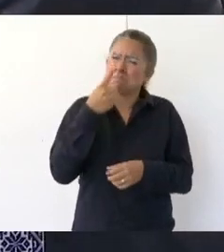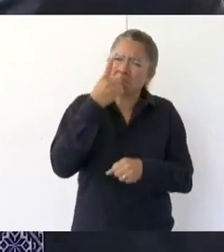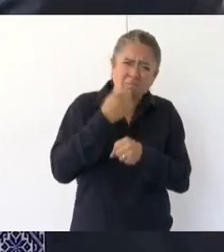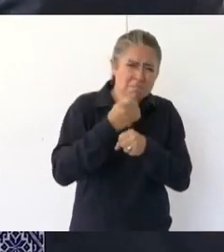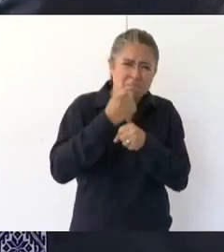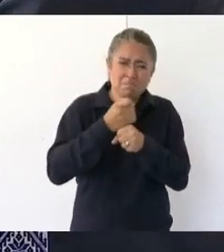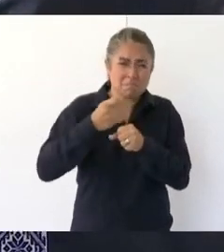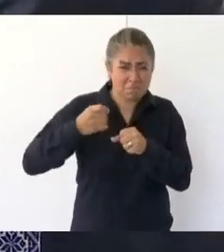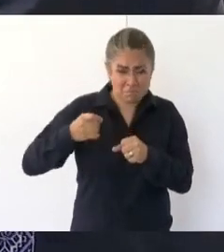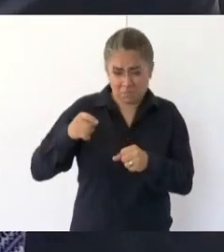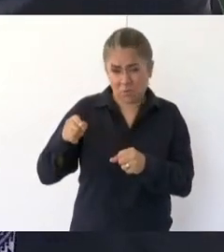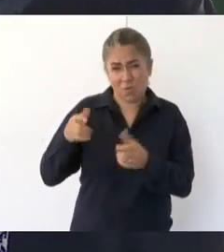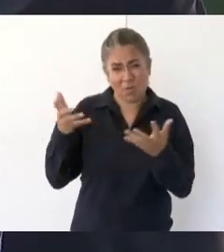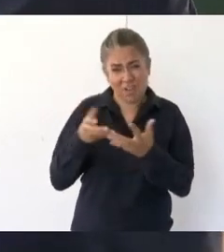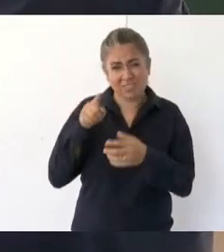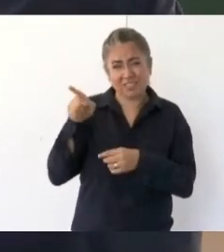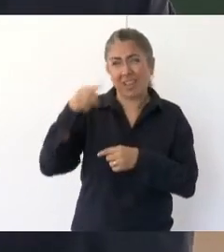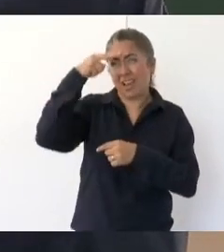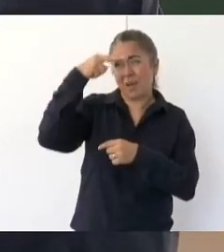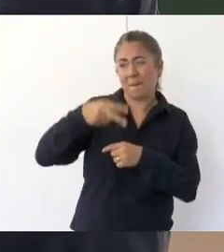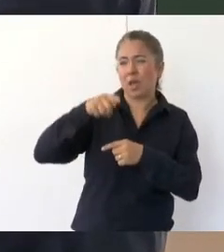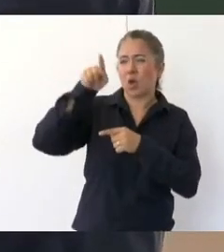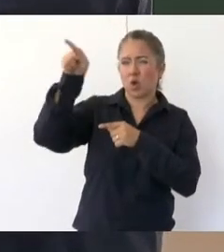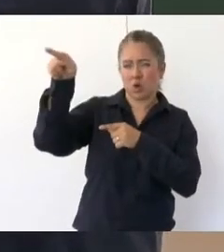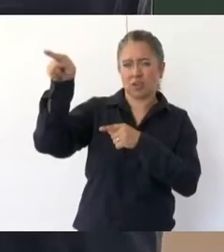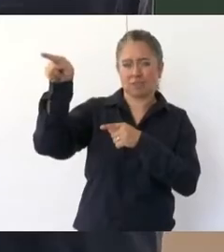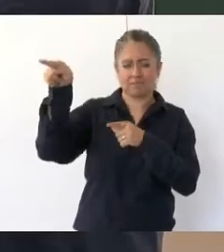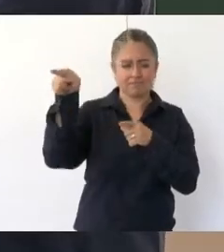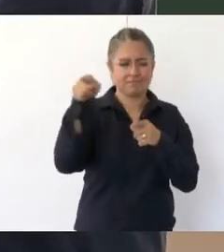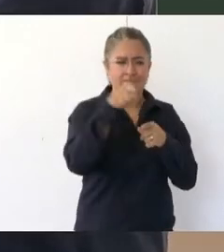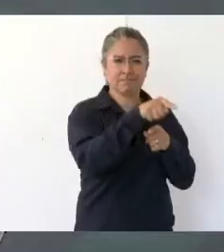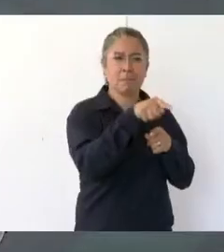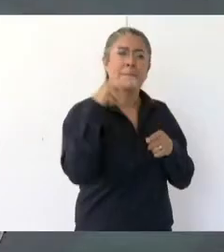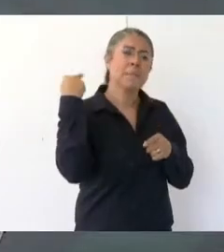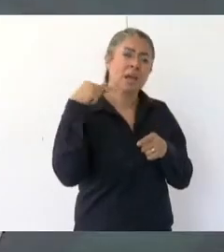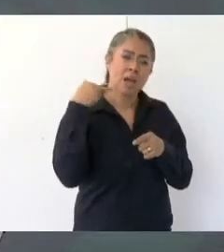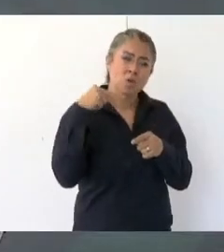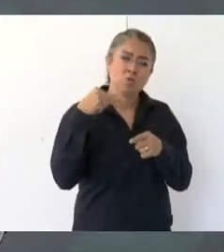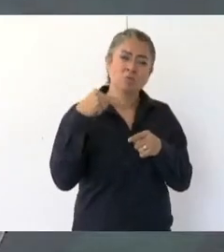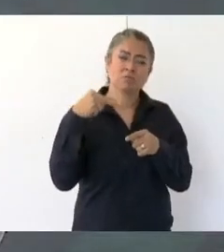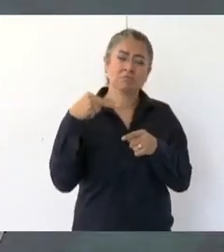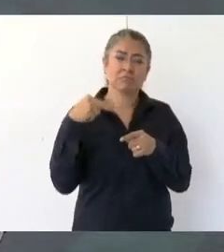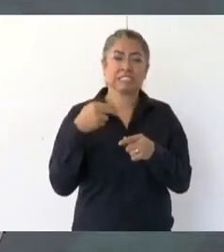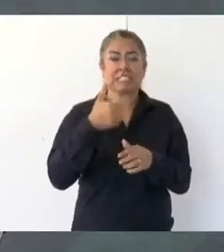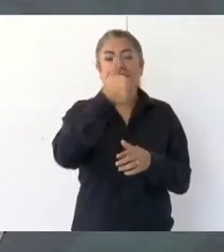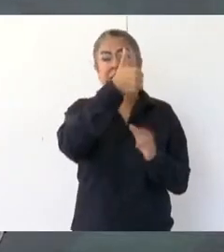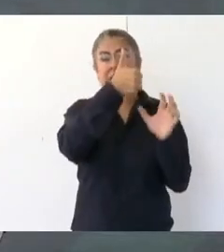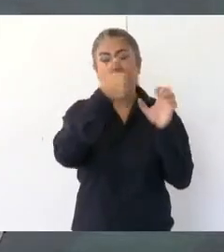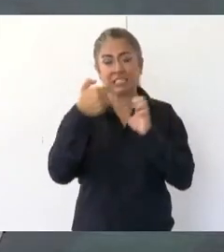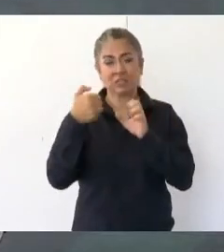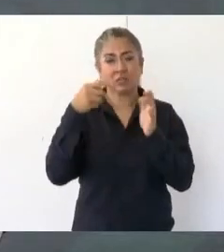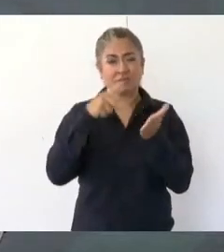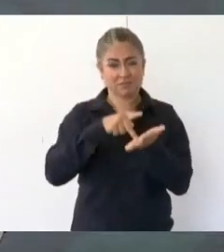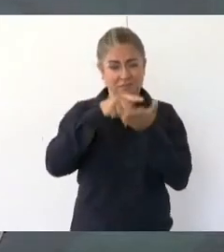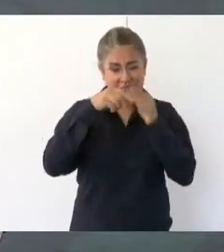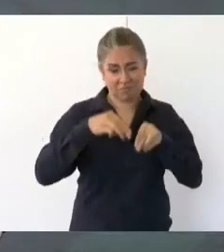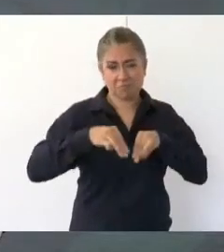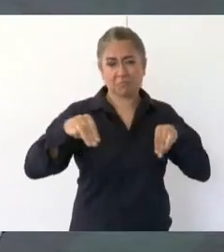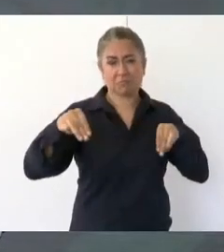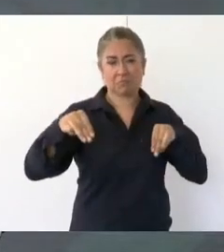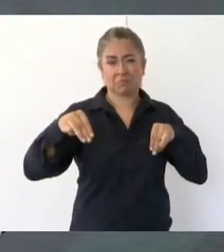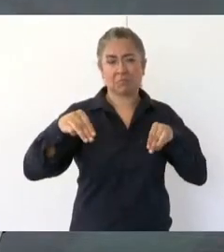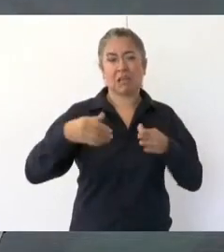fue de la Ciudad de México a Veracruz, 600 kilómetros. Lo inició el presidente Juárez, lo inauguró